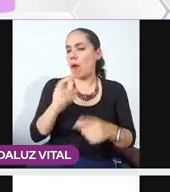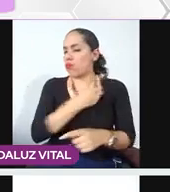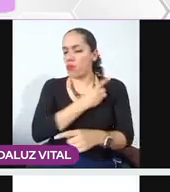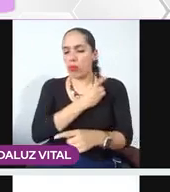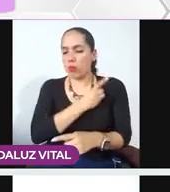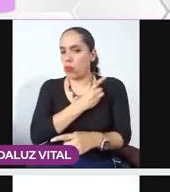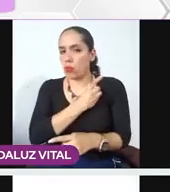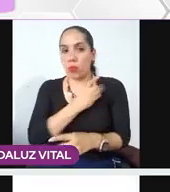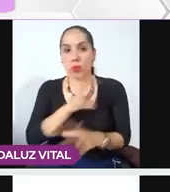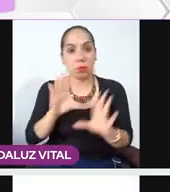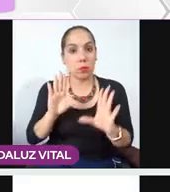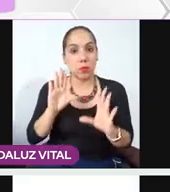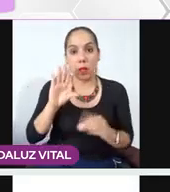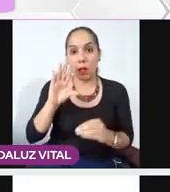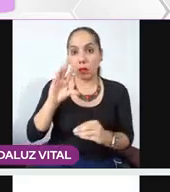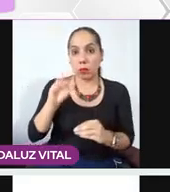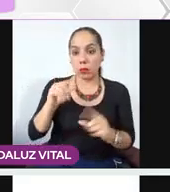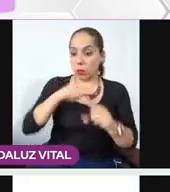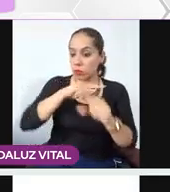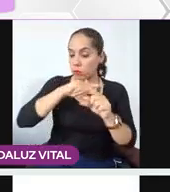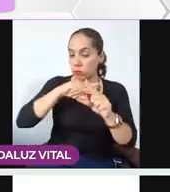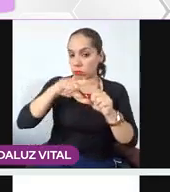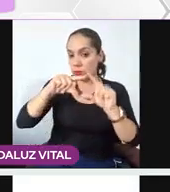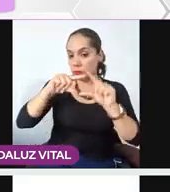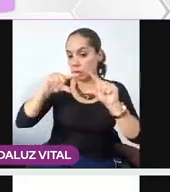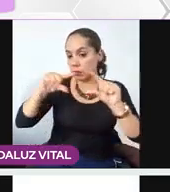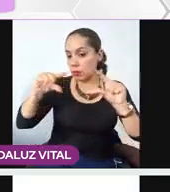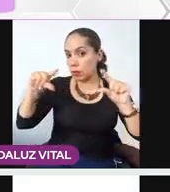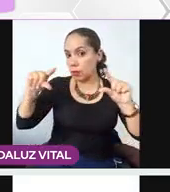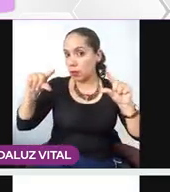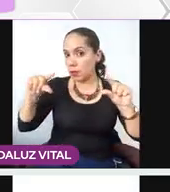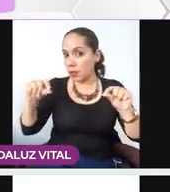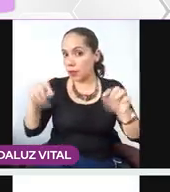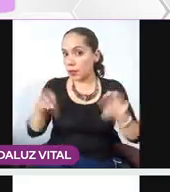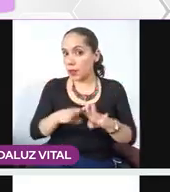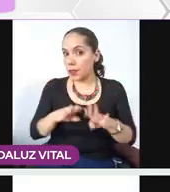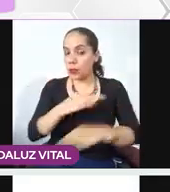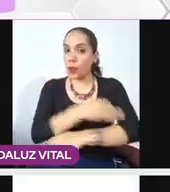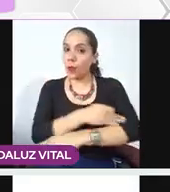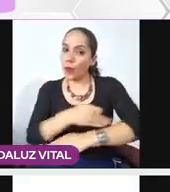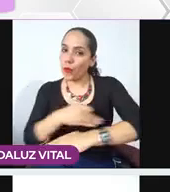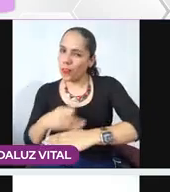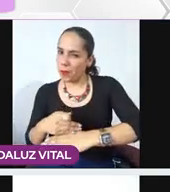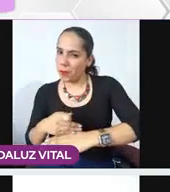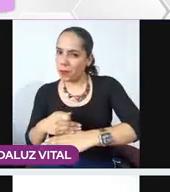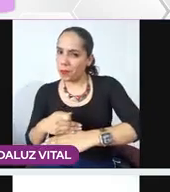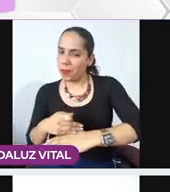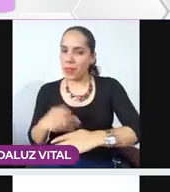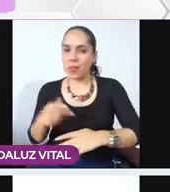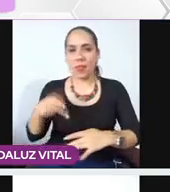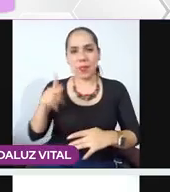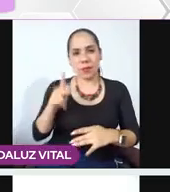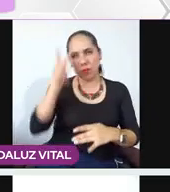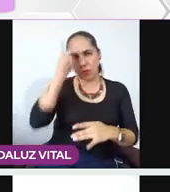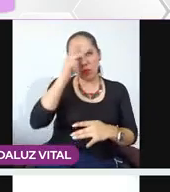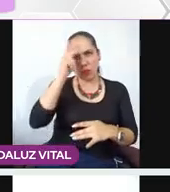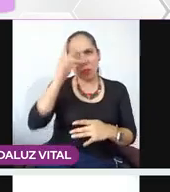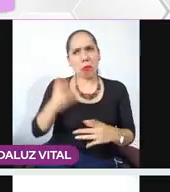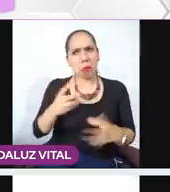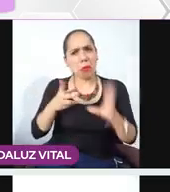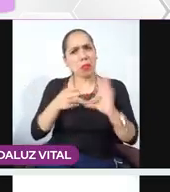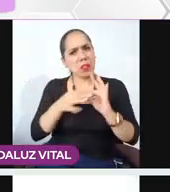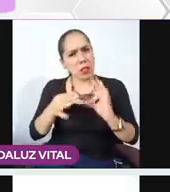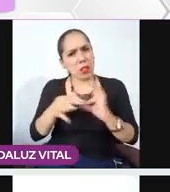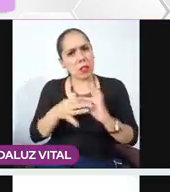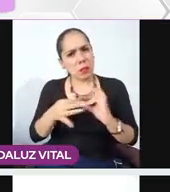creo que muchos, ¿no? La psicología antigua hablaba, yo creo que mucho de este tema clínico, pero afortunadamente, ¿no? Muchos